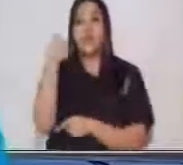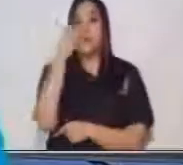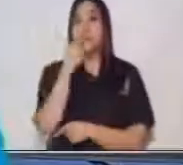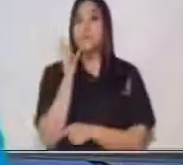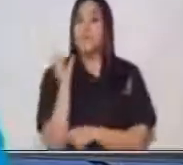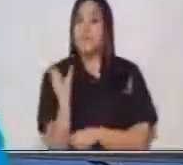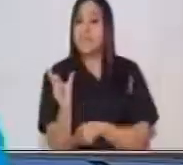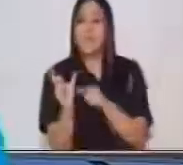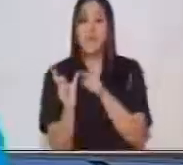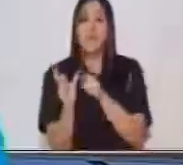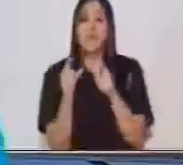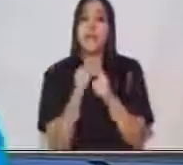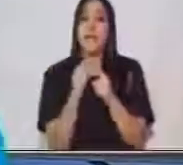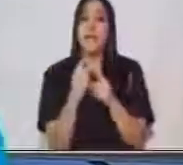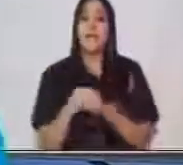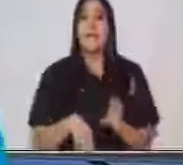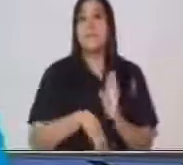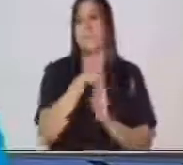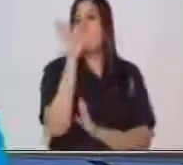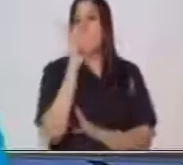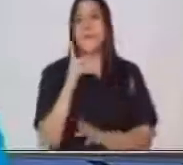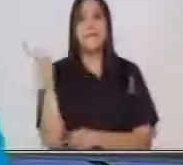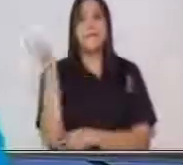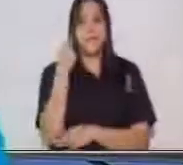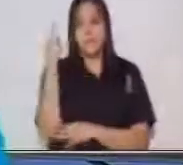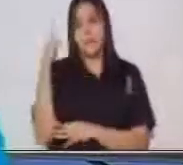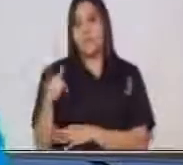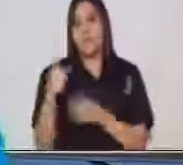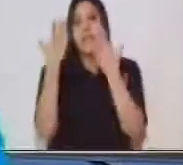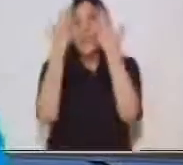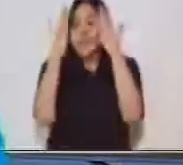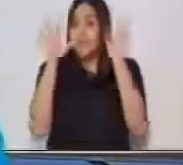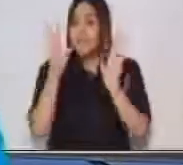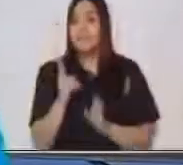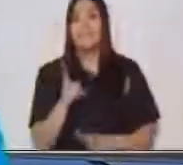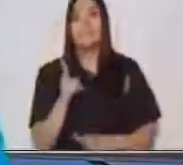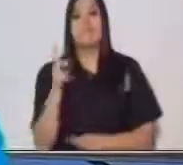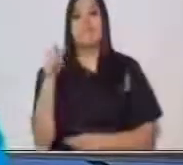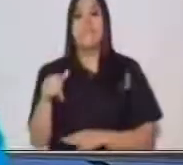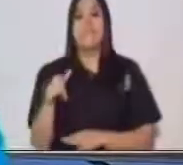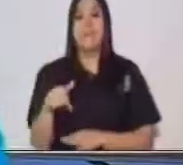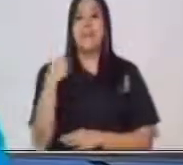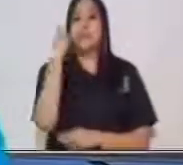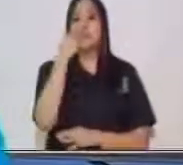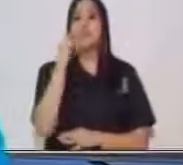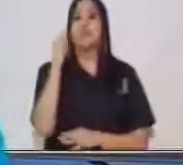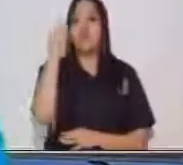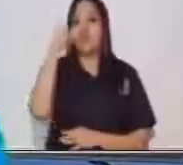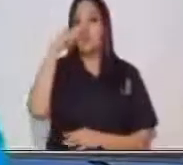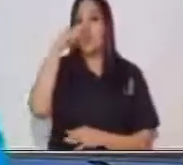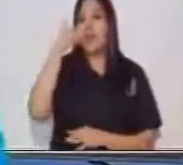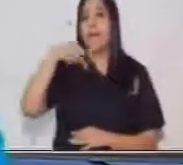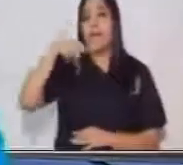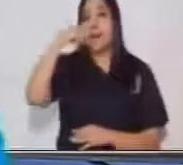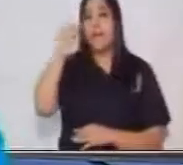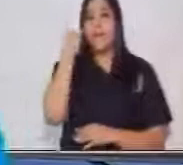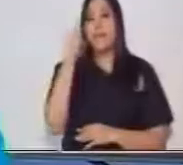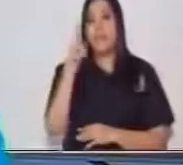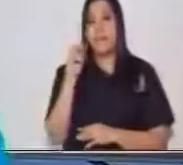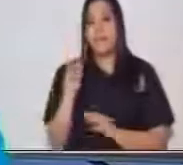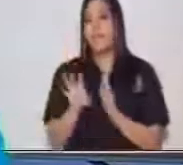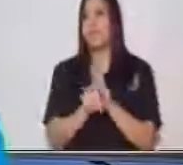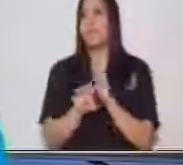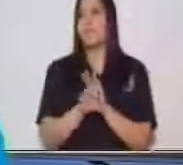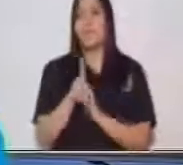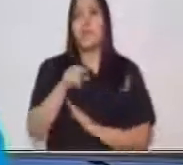más importante del sujeto y que generalmente es un sustantivo. Muy bien, entonces ahora vamos